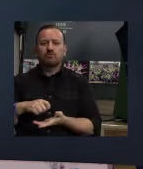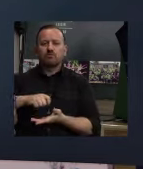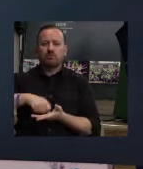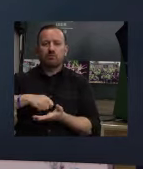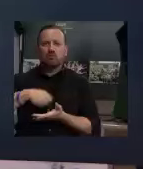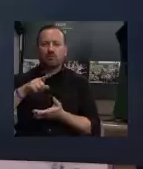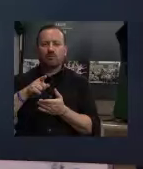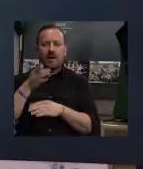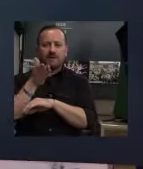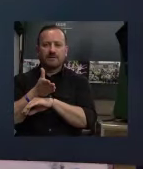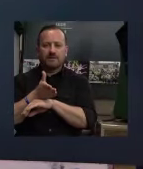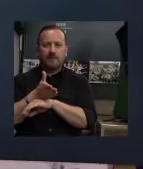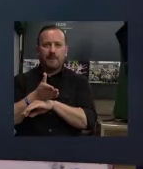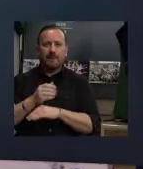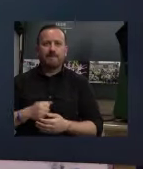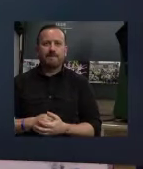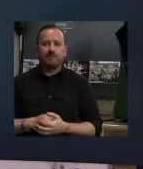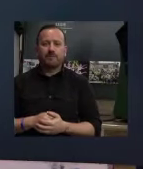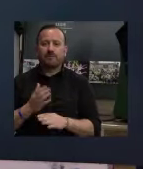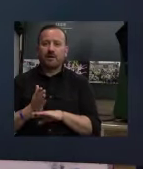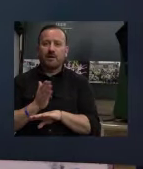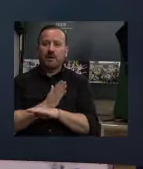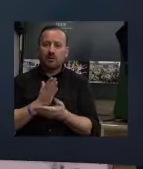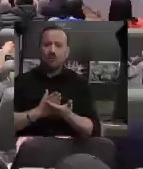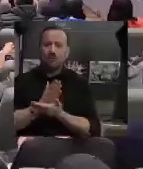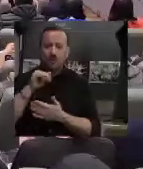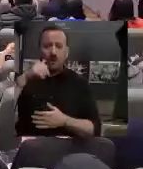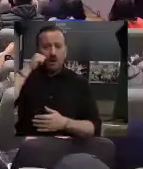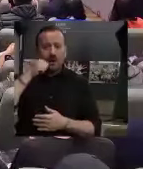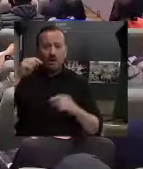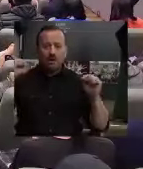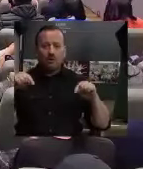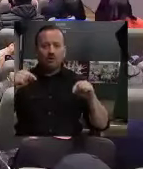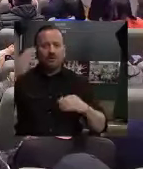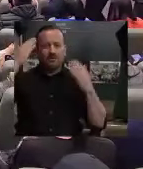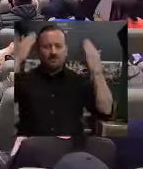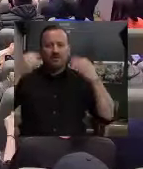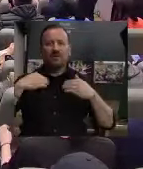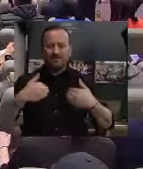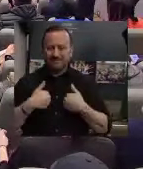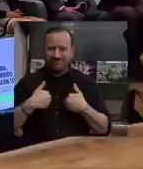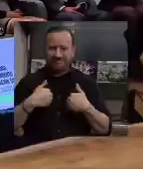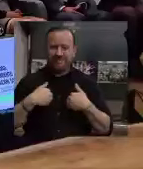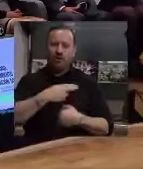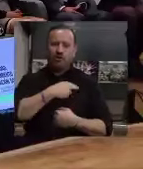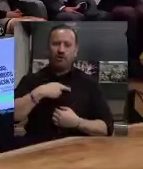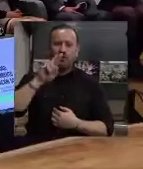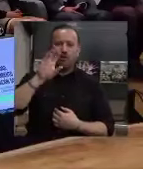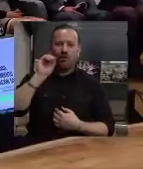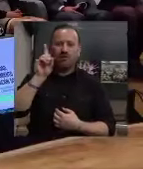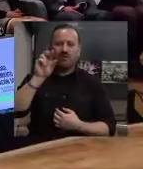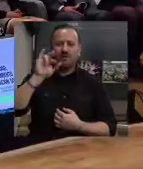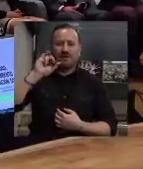su asistencia antes de comenzar con esta jornada saludamos a Rodrigo sorio quien está aquí a mi lado a mi